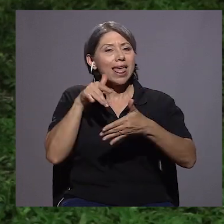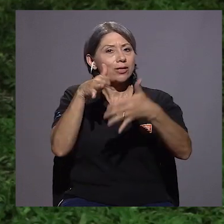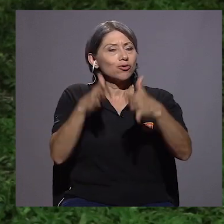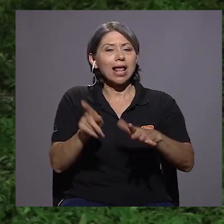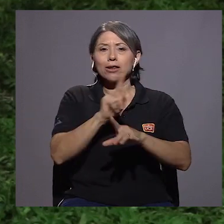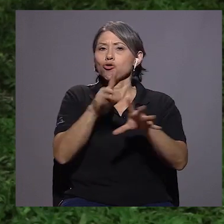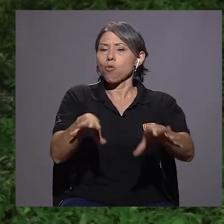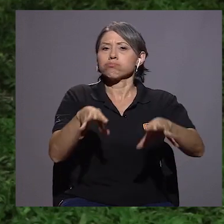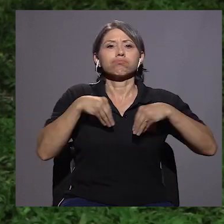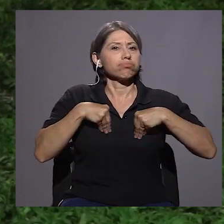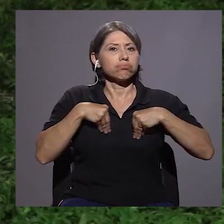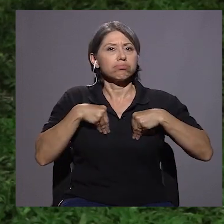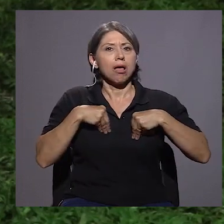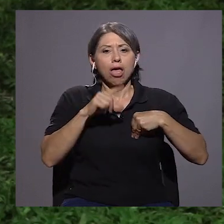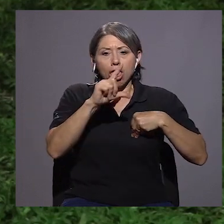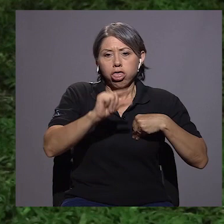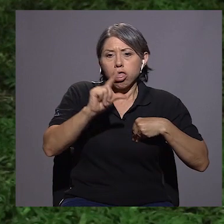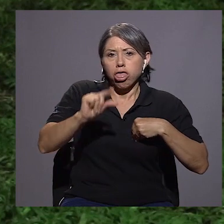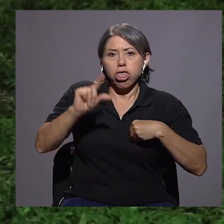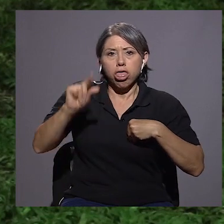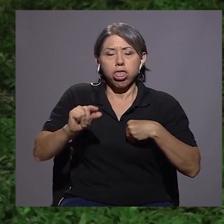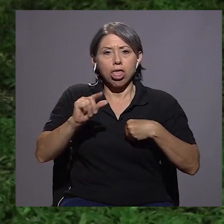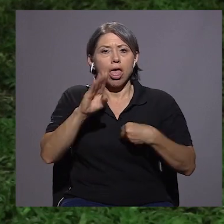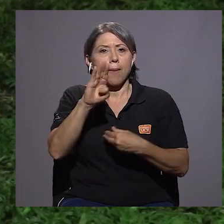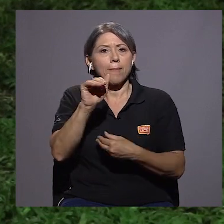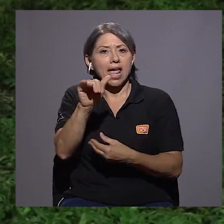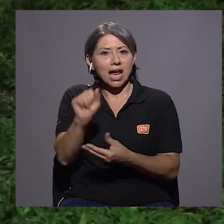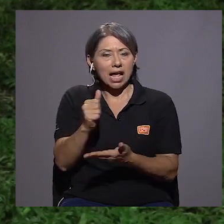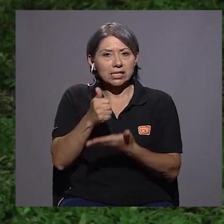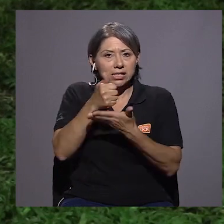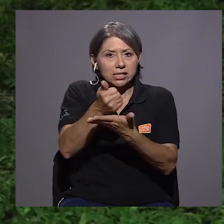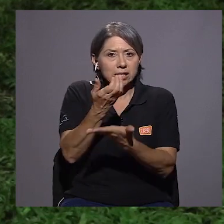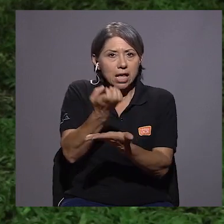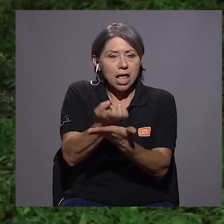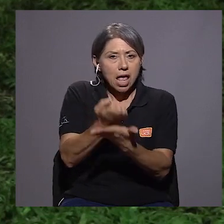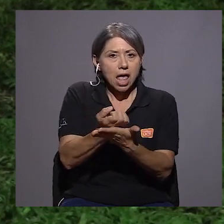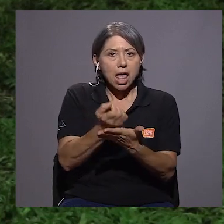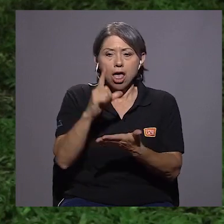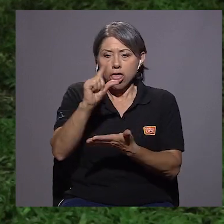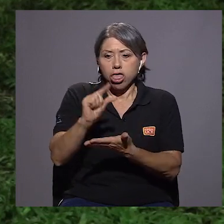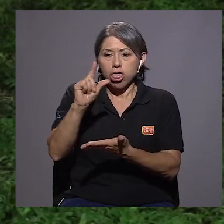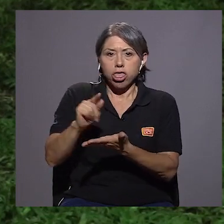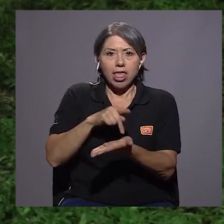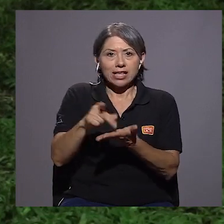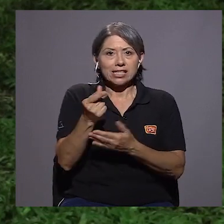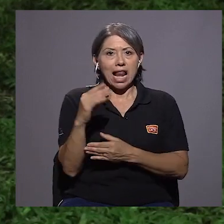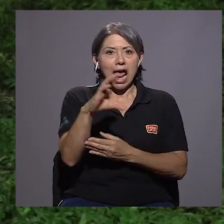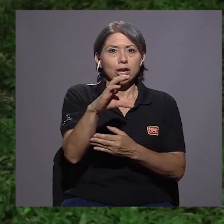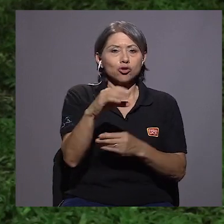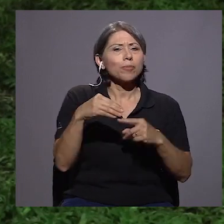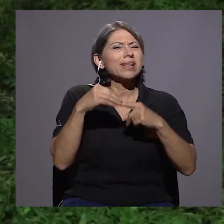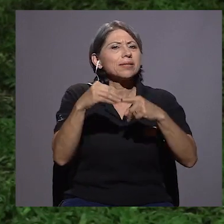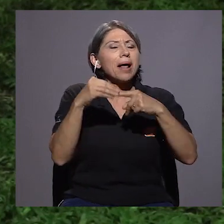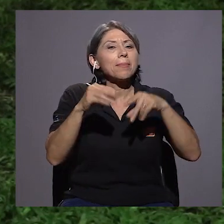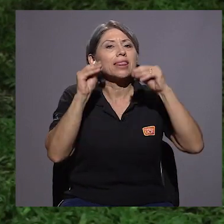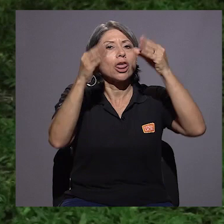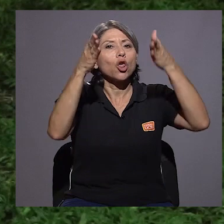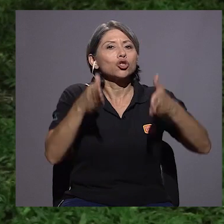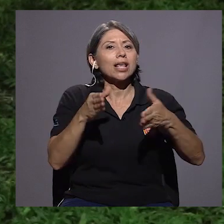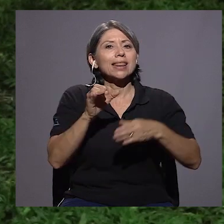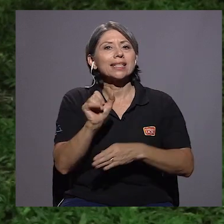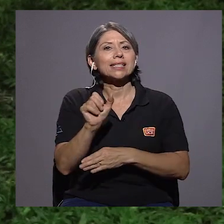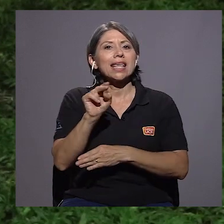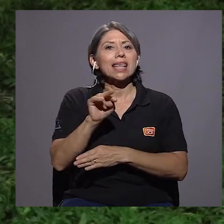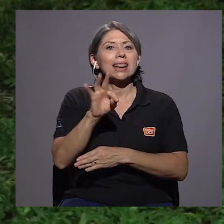ya no está por asumir que se recorten más nuestras becas, nuestros salarios, principalmente de los docentes interinos